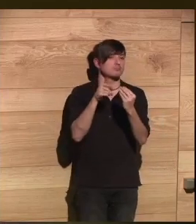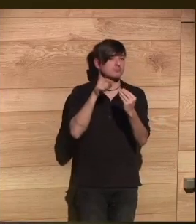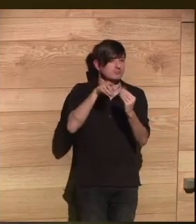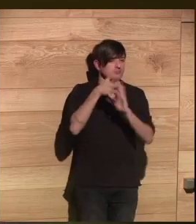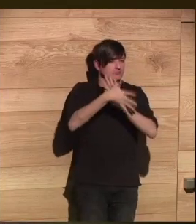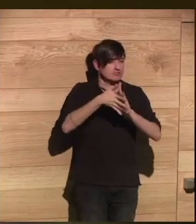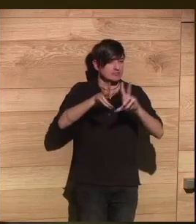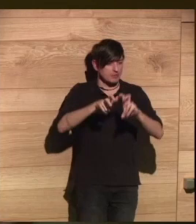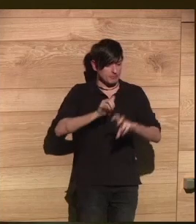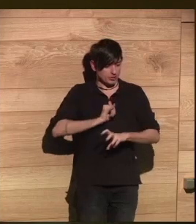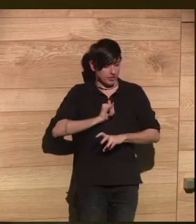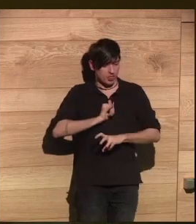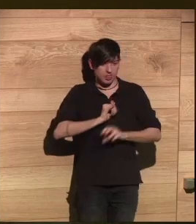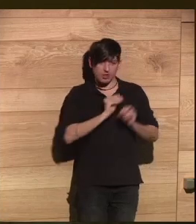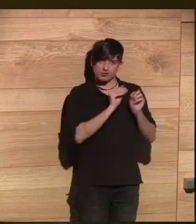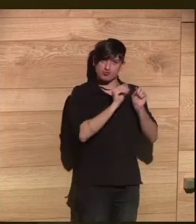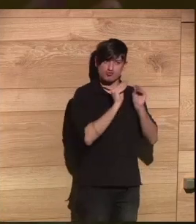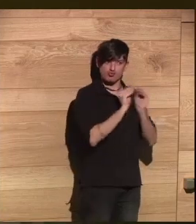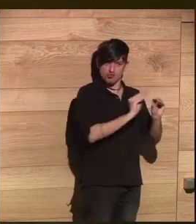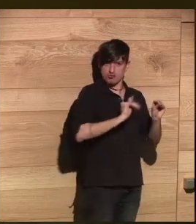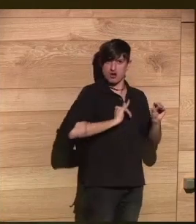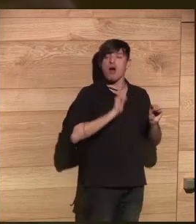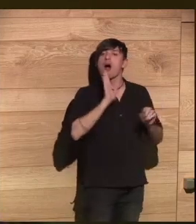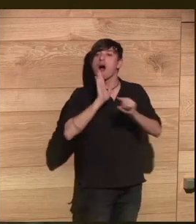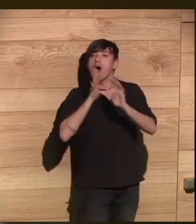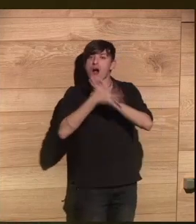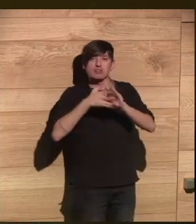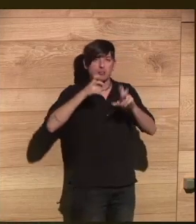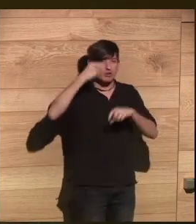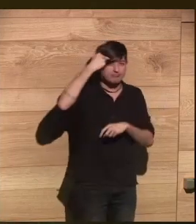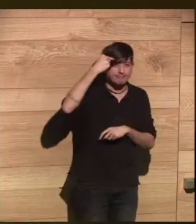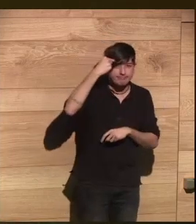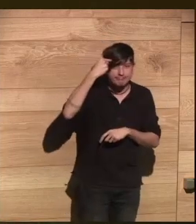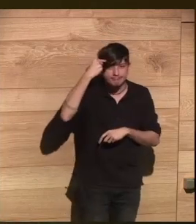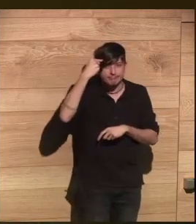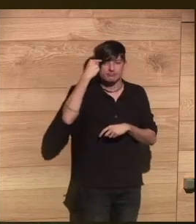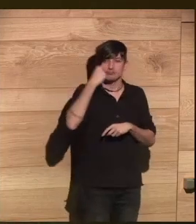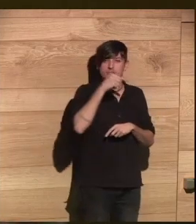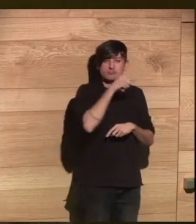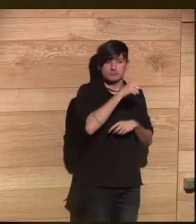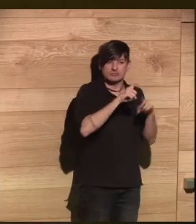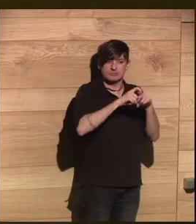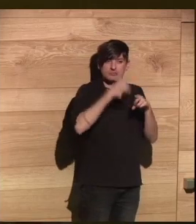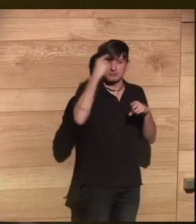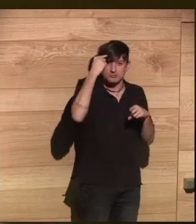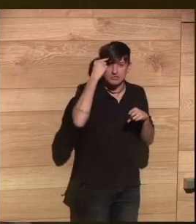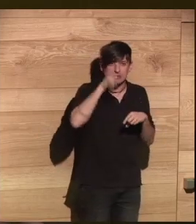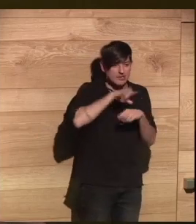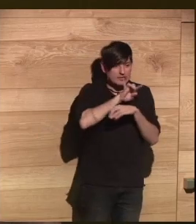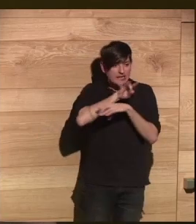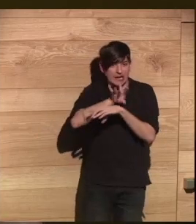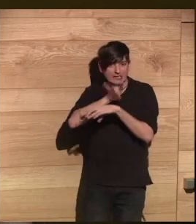la personalidad de él, que era, lo que habéis dicho, compulsiva, obsesiva, hasta el extremo de que se